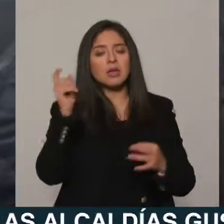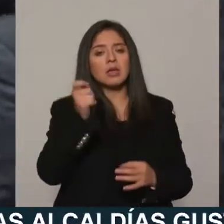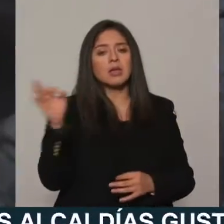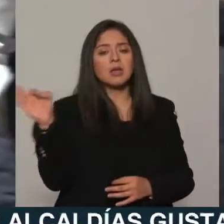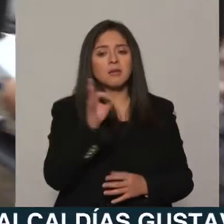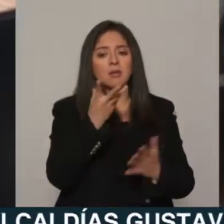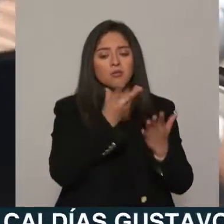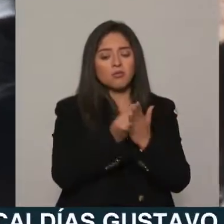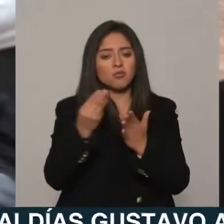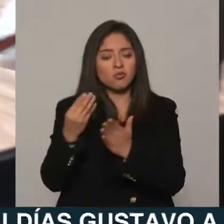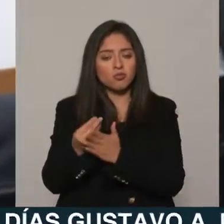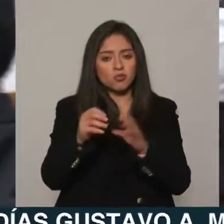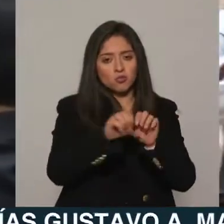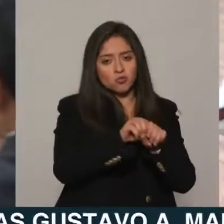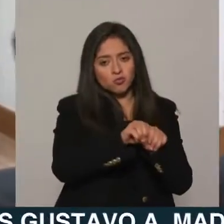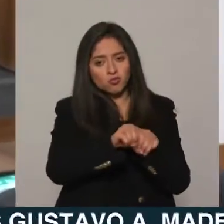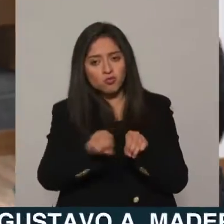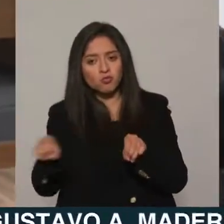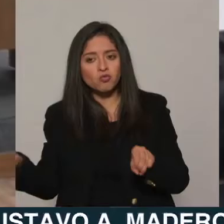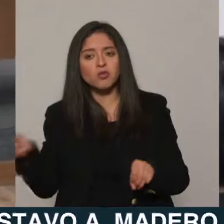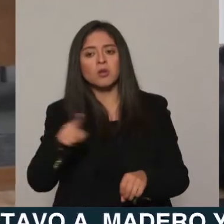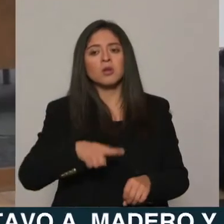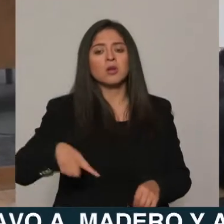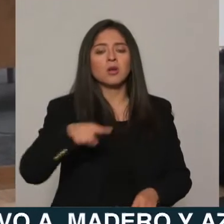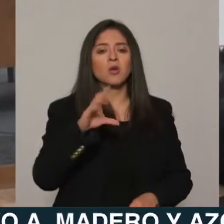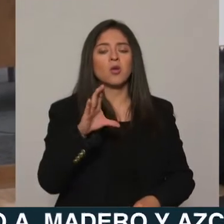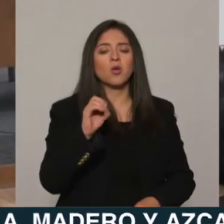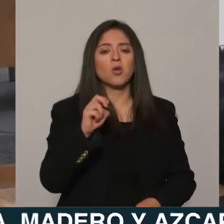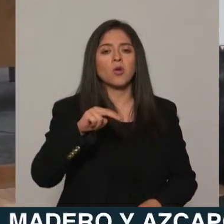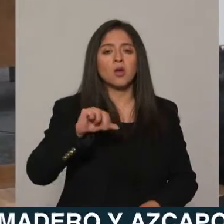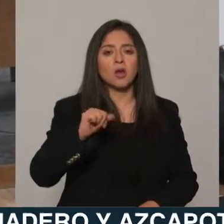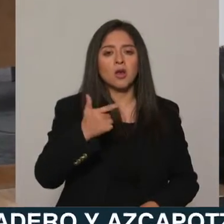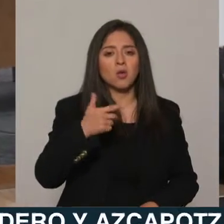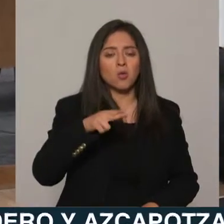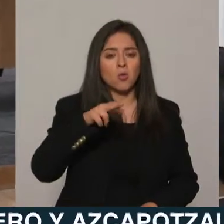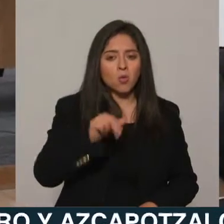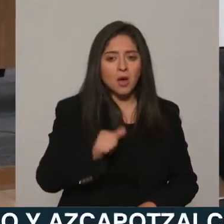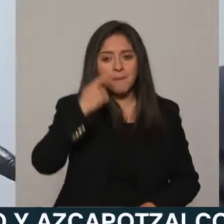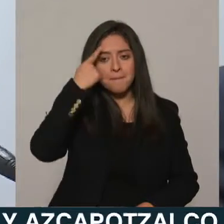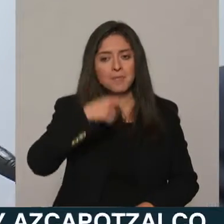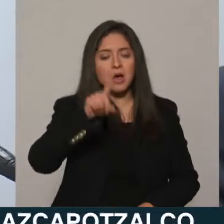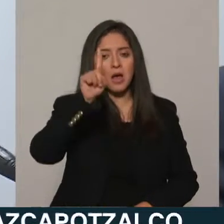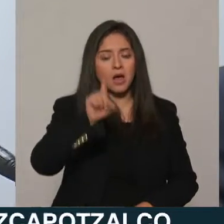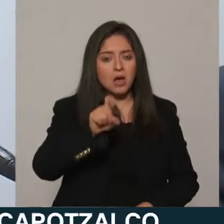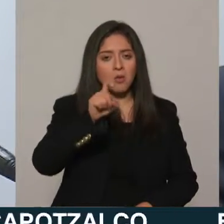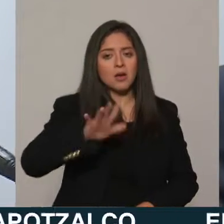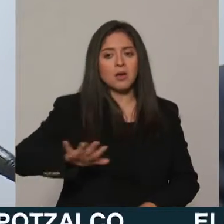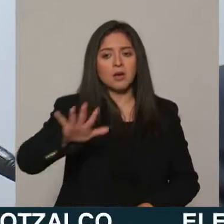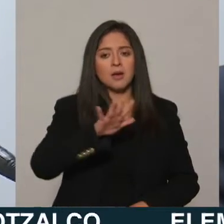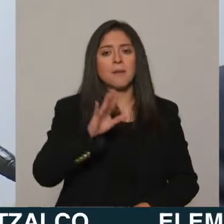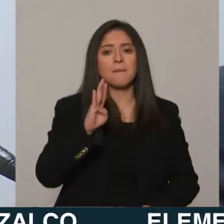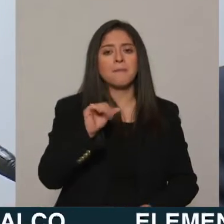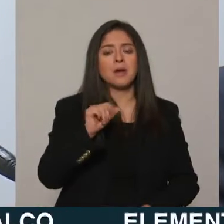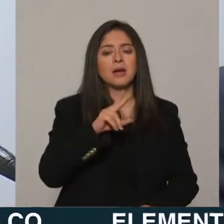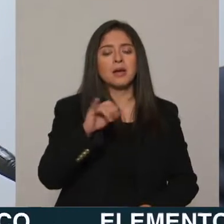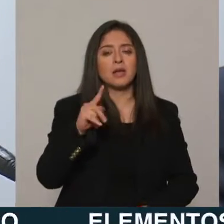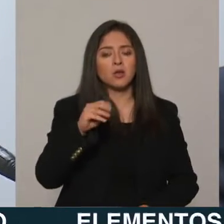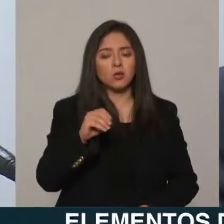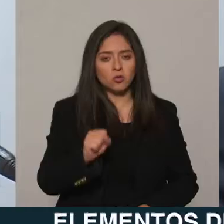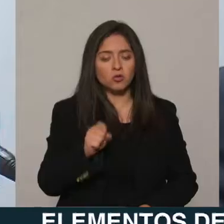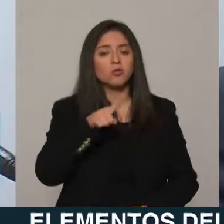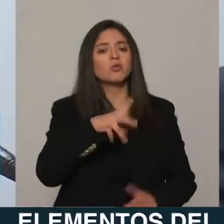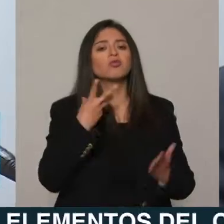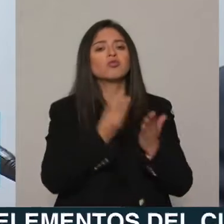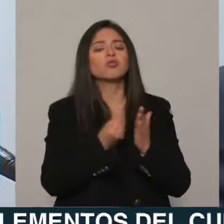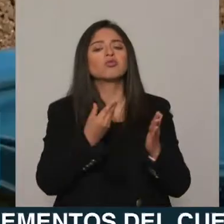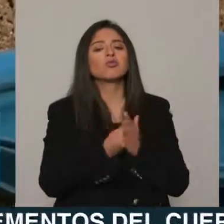obras de mantenimiento de infraestructura que realiza la Conagua en el suministro de agua potable Barrientos. Los trabajos de mantenimiento